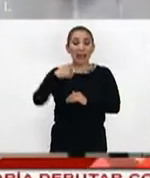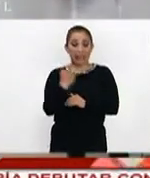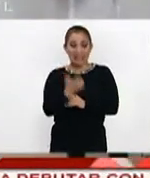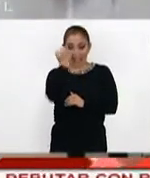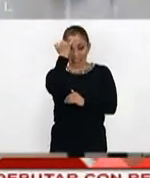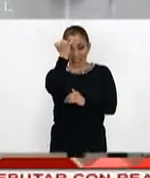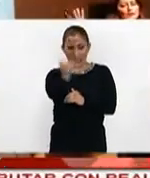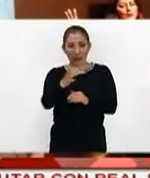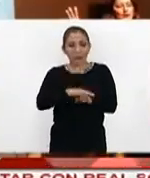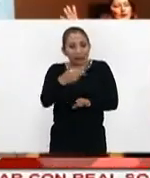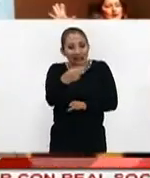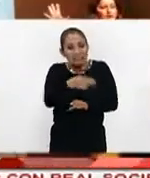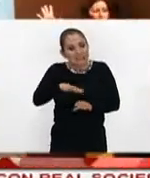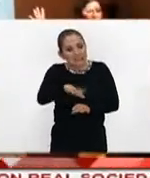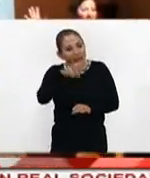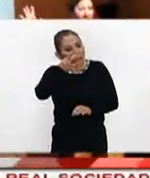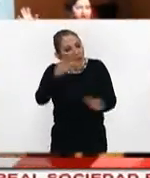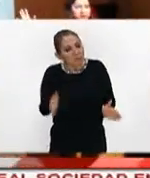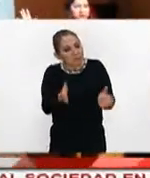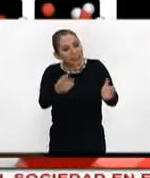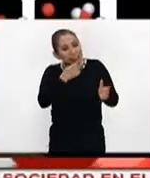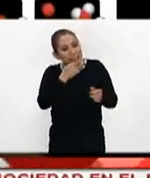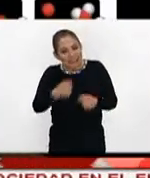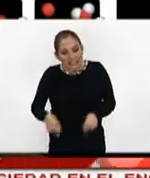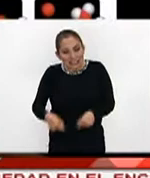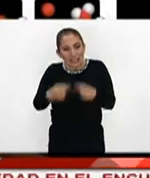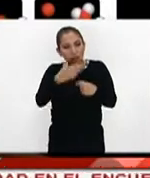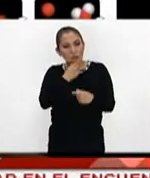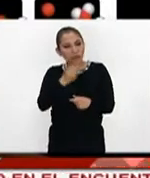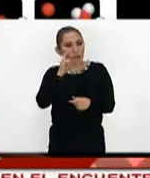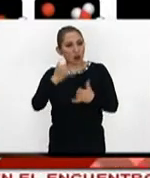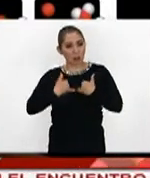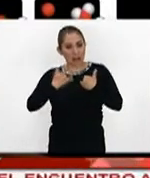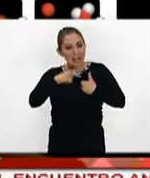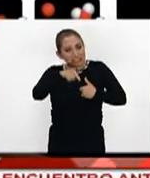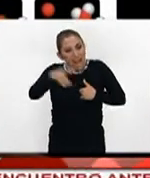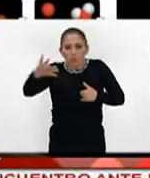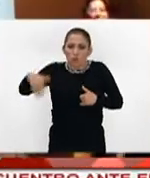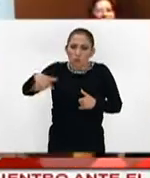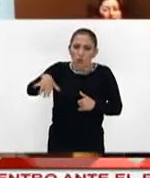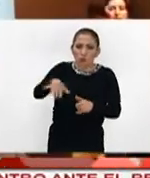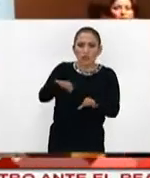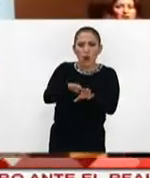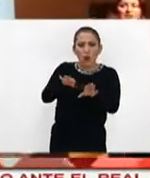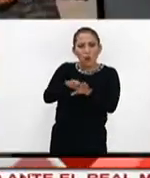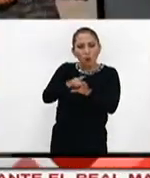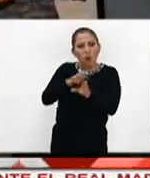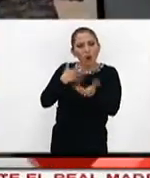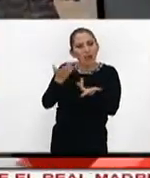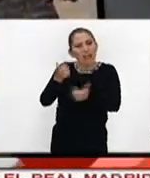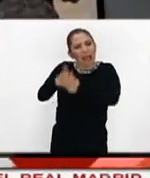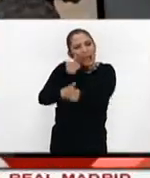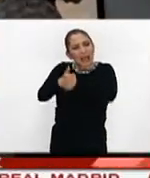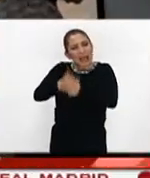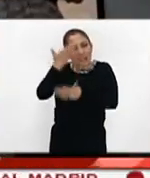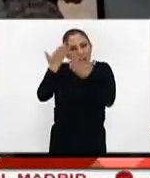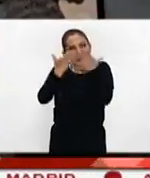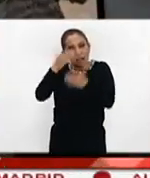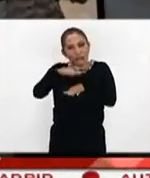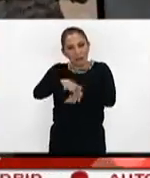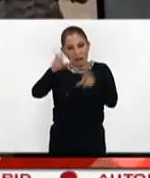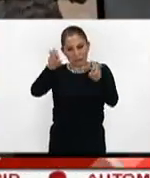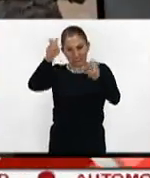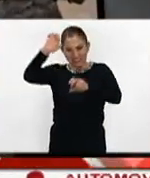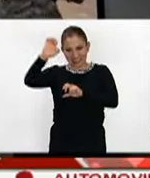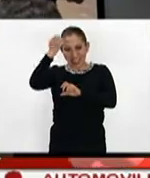iniciativa surge con la necesidad de inspirar a niños, a niñas y jóvenes a que busquen o persigan carreras relacionadas con